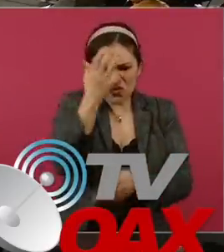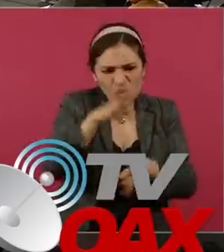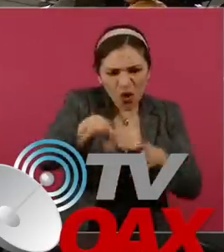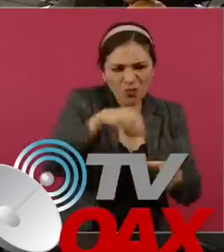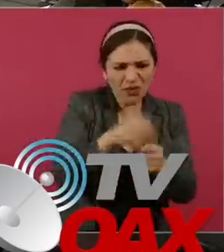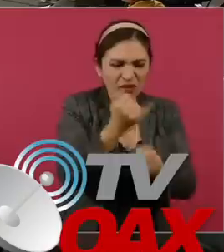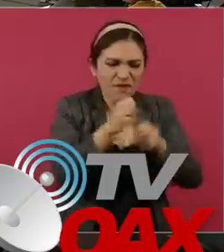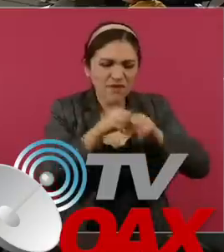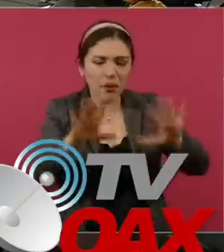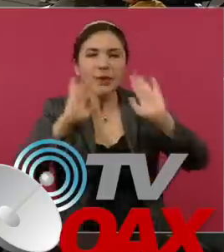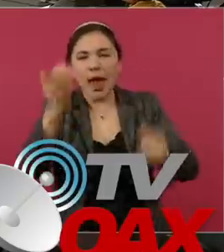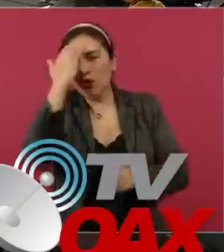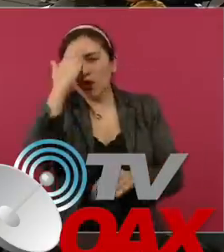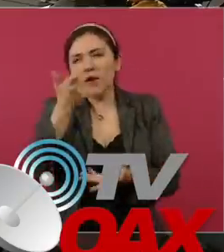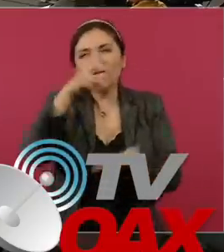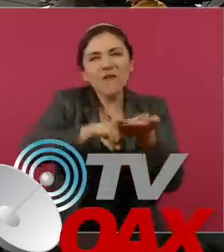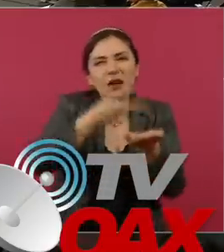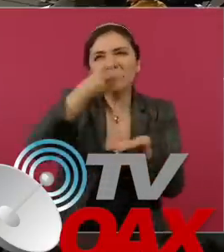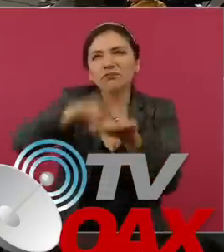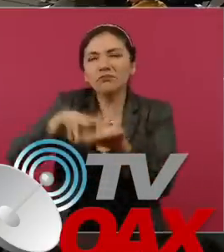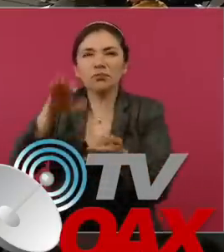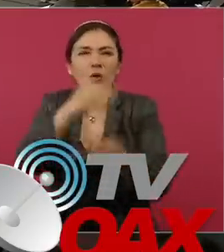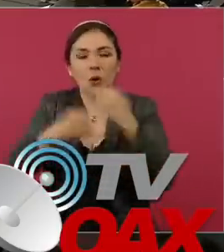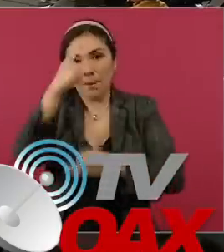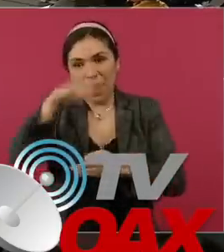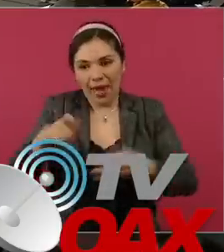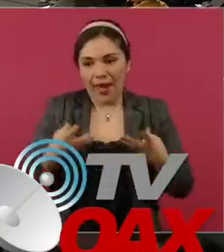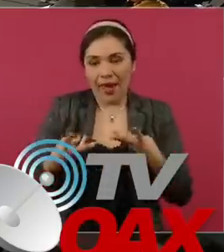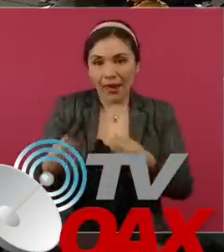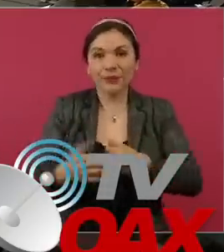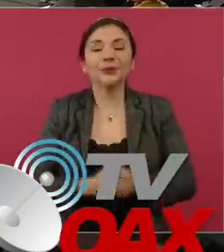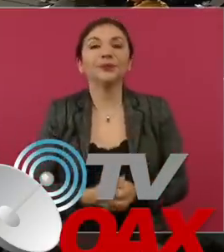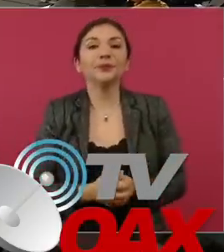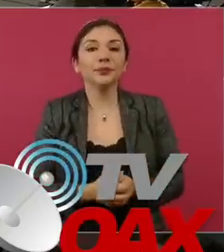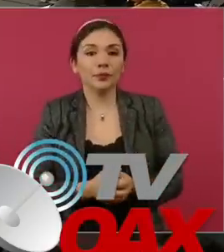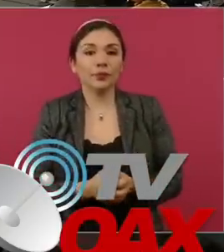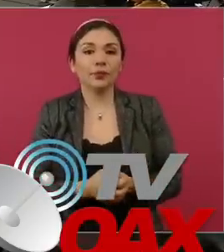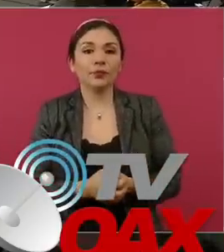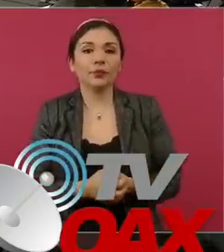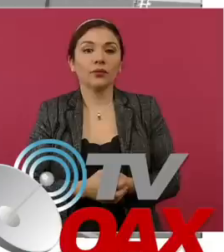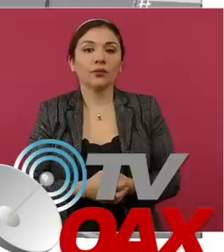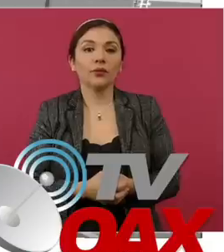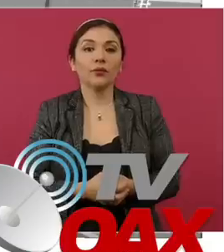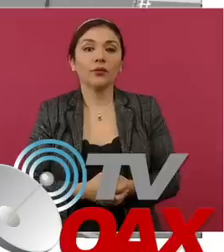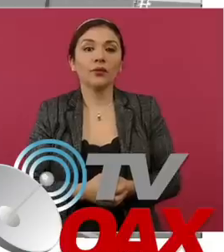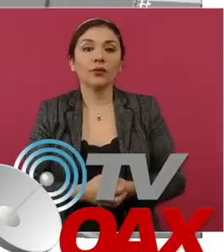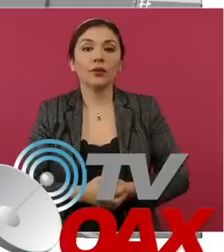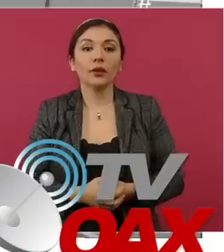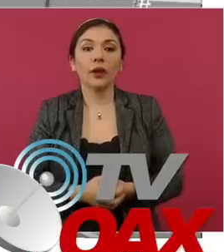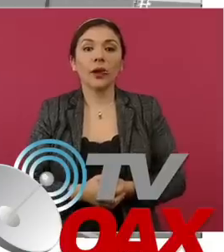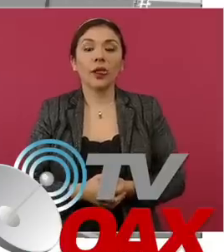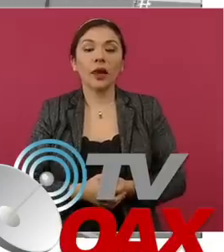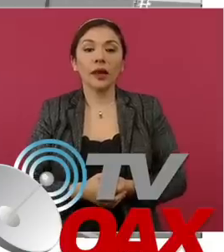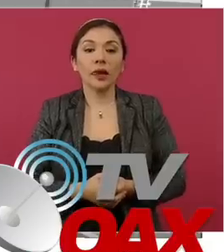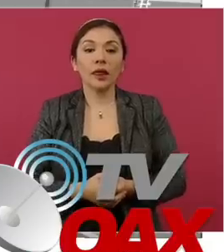el costo absoluto de todo lo que se va a utilizar. ¿Cómo se modela o qué se modela en la siguiente? Aquí está.